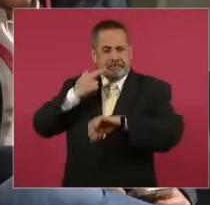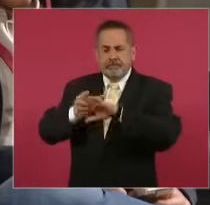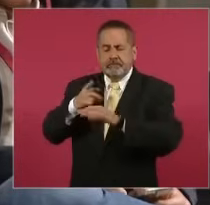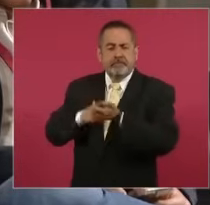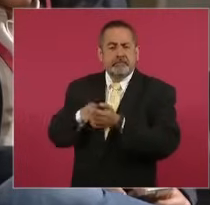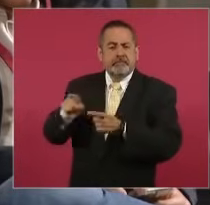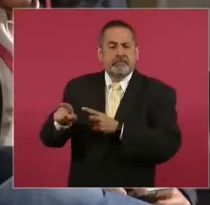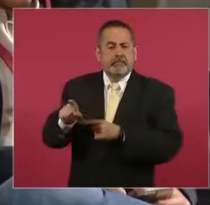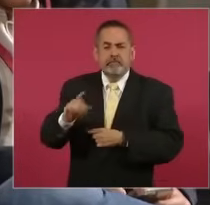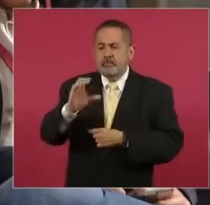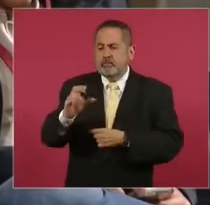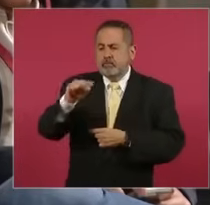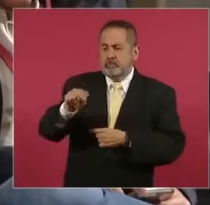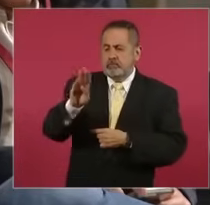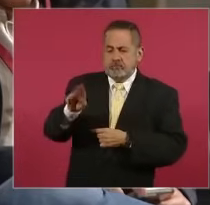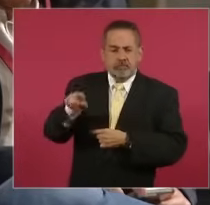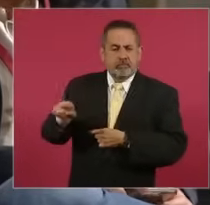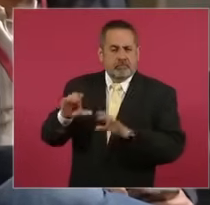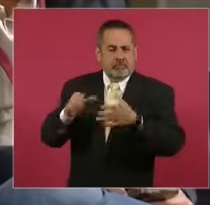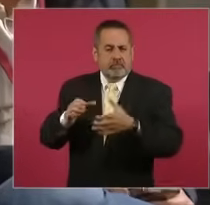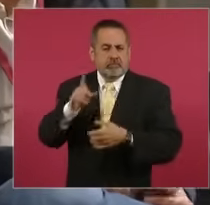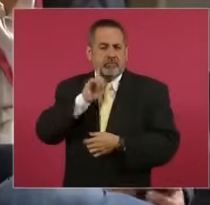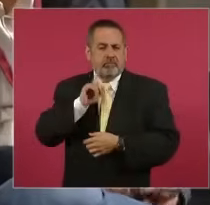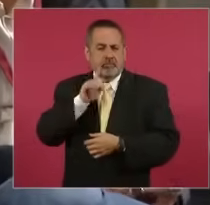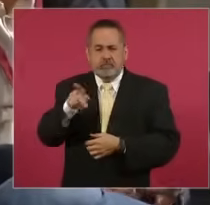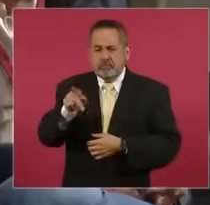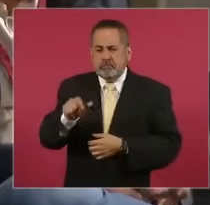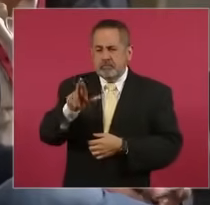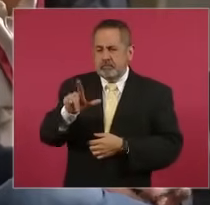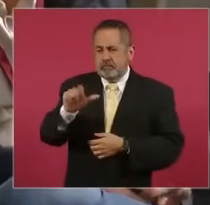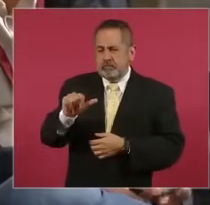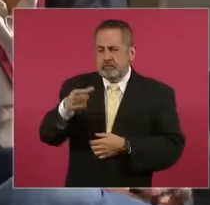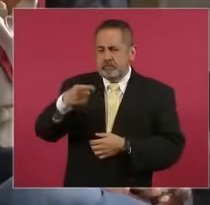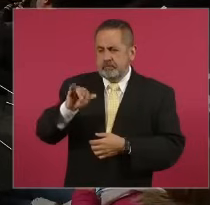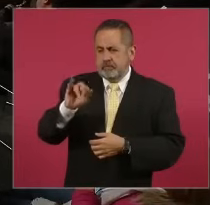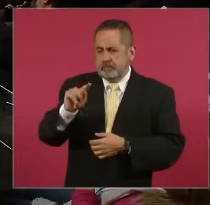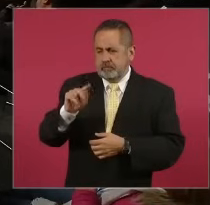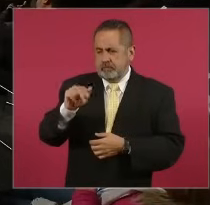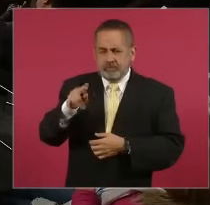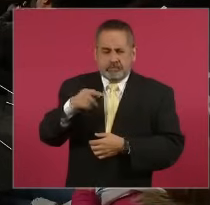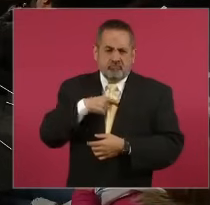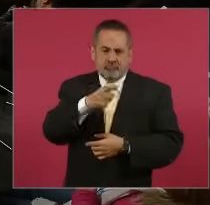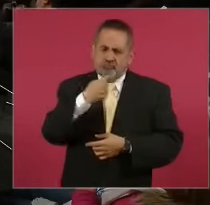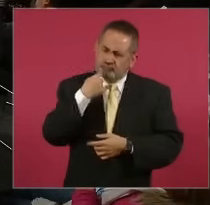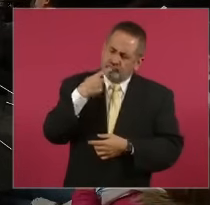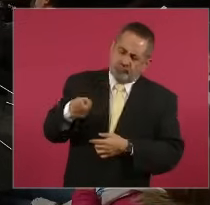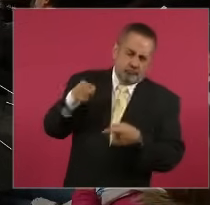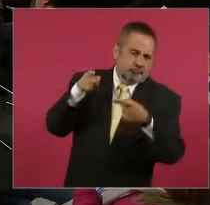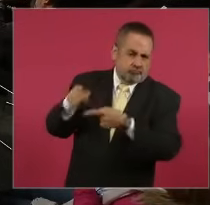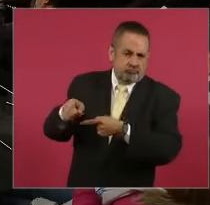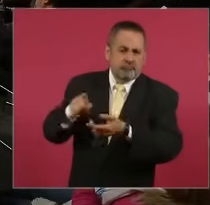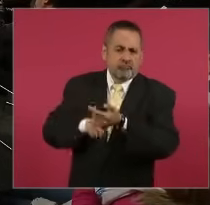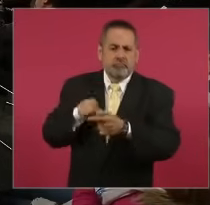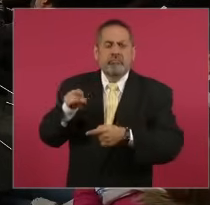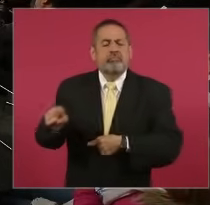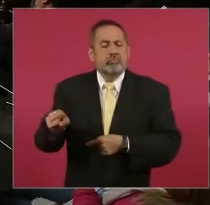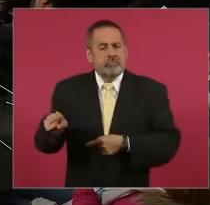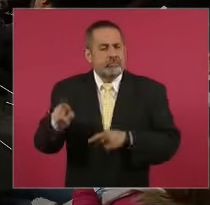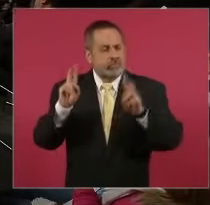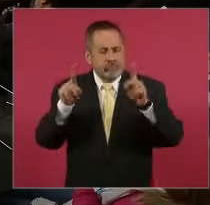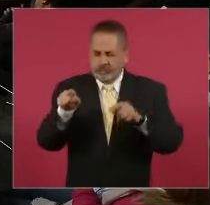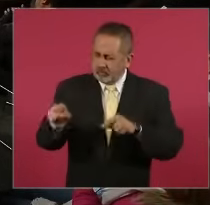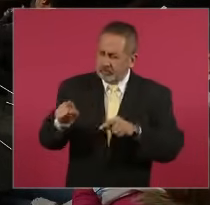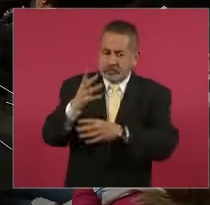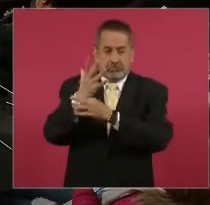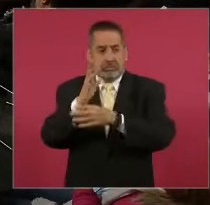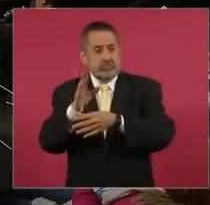la Comisión Nacional de Búsqueda, Carla Quintana, con señalamientos que usted ha hecho de supuestos dichos